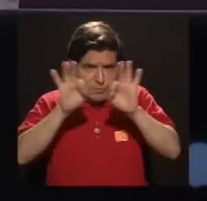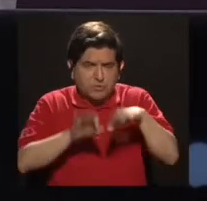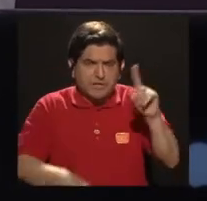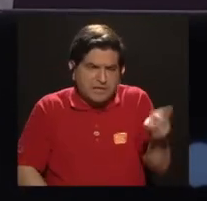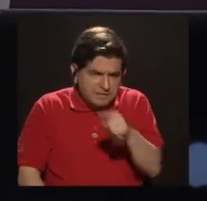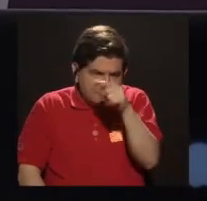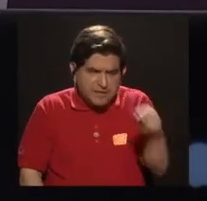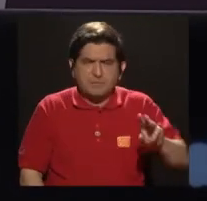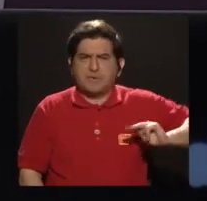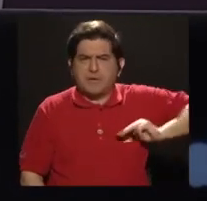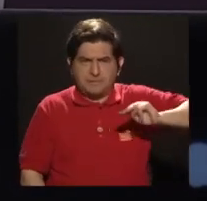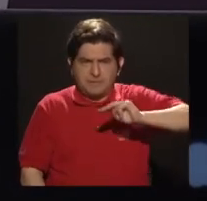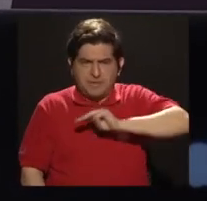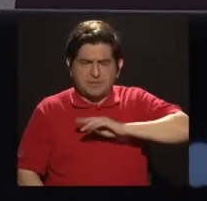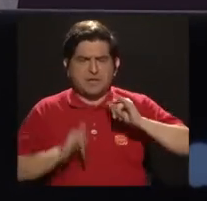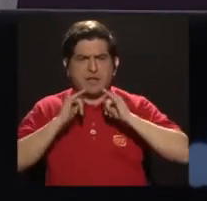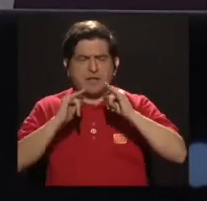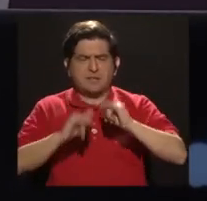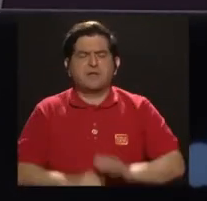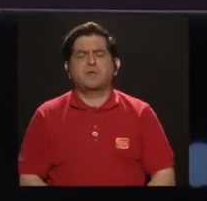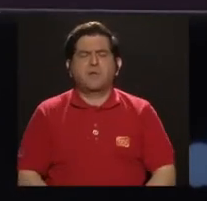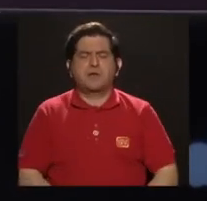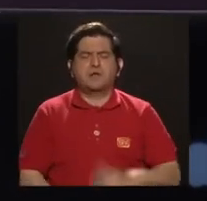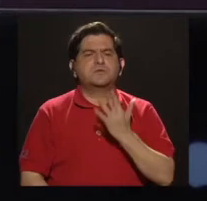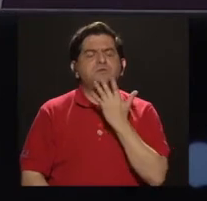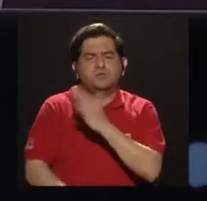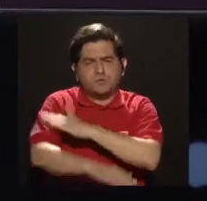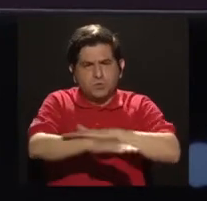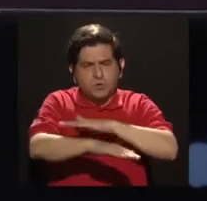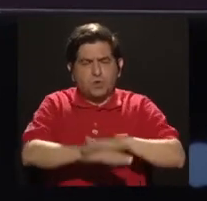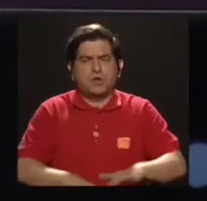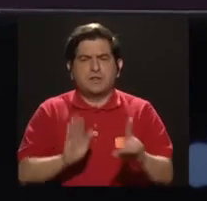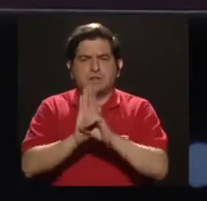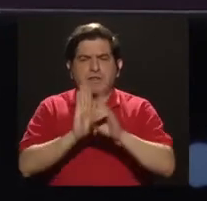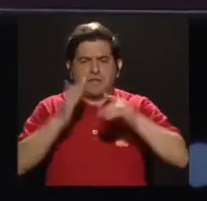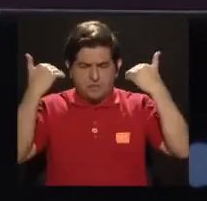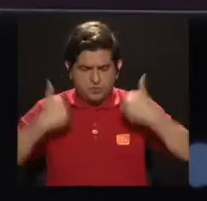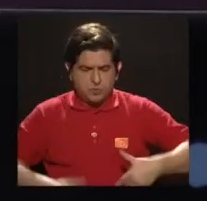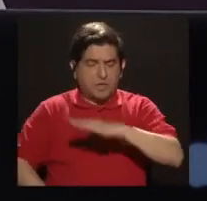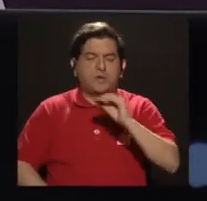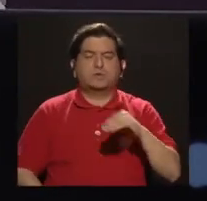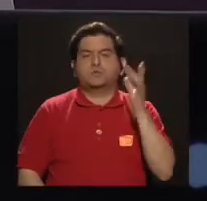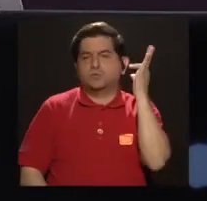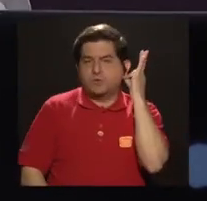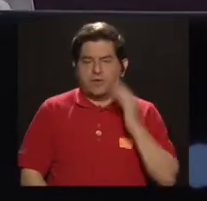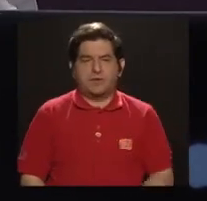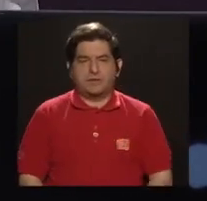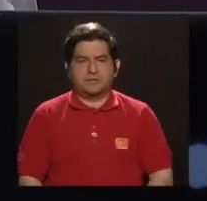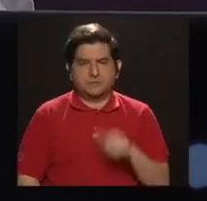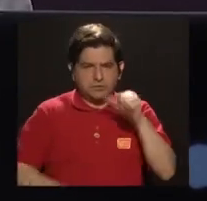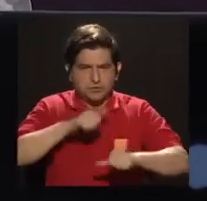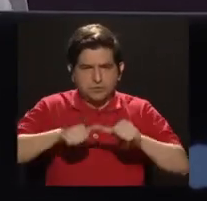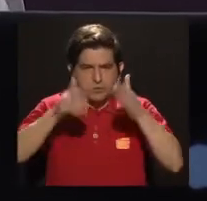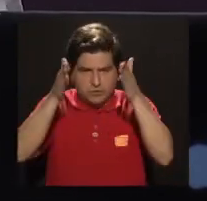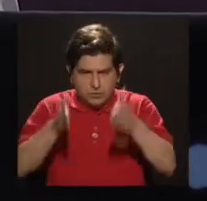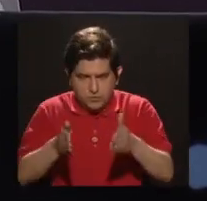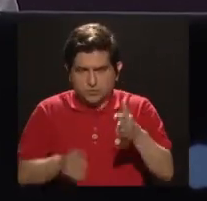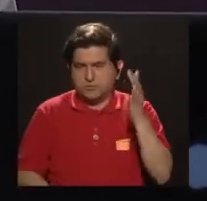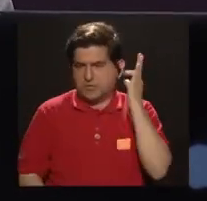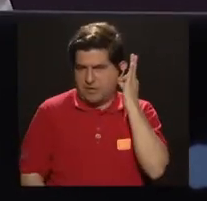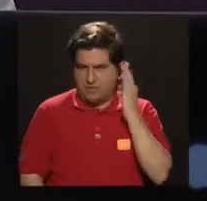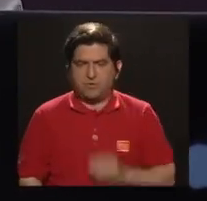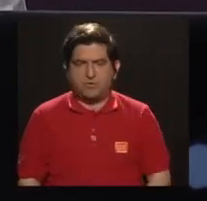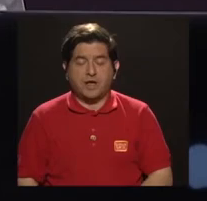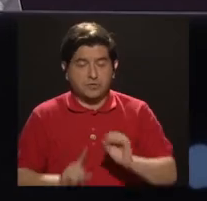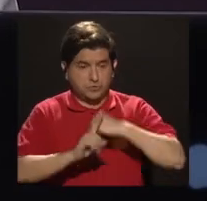la eliminación del ministerio de igualdad racial de derechos humanos y de las mujeres y las feministas y organizaciones de mujeres y